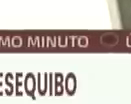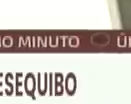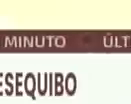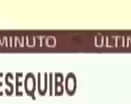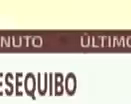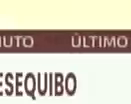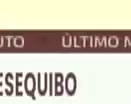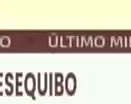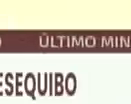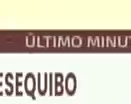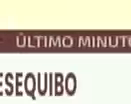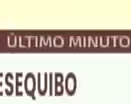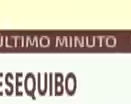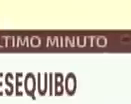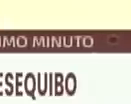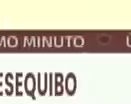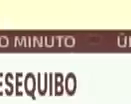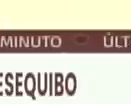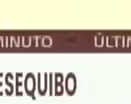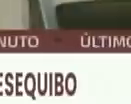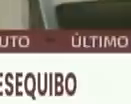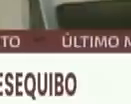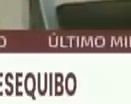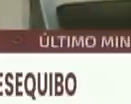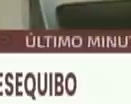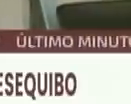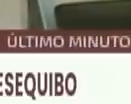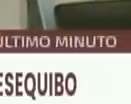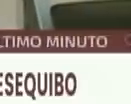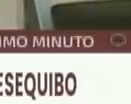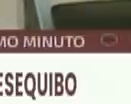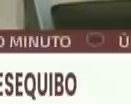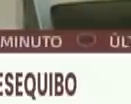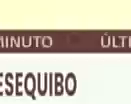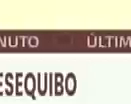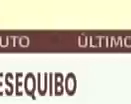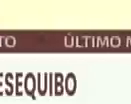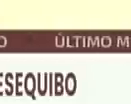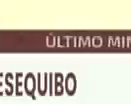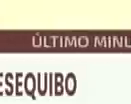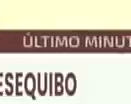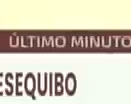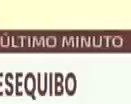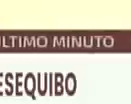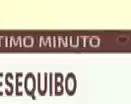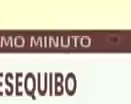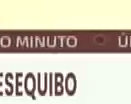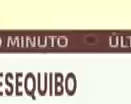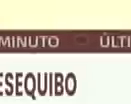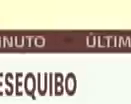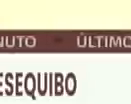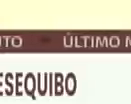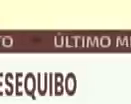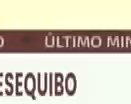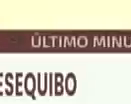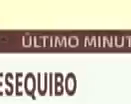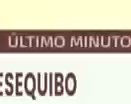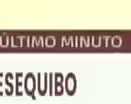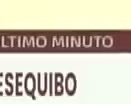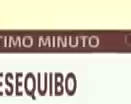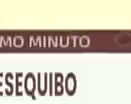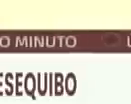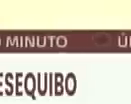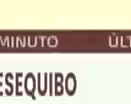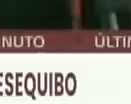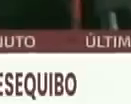el doctor Michael Moreno. Nos acompaña el vicepresidente de Soberanía Política, el general en jefe, Padrino